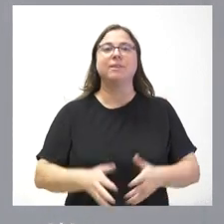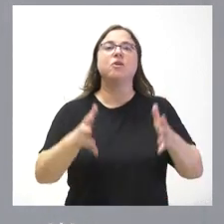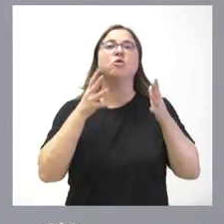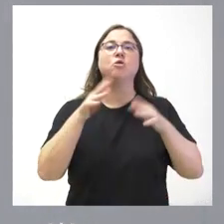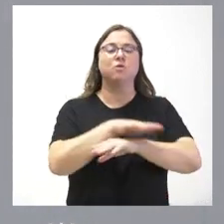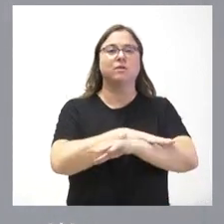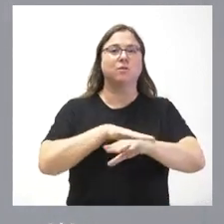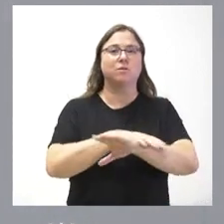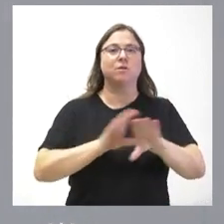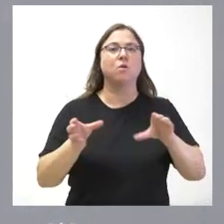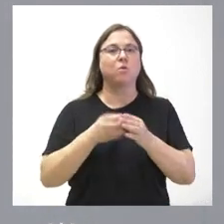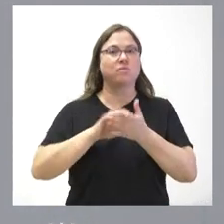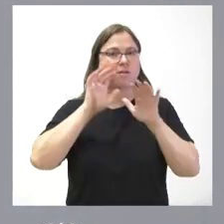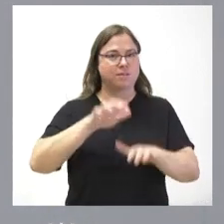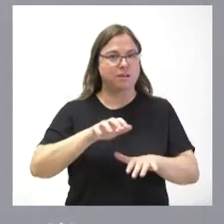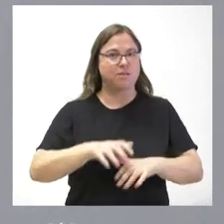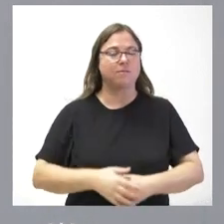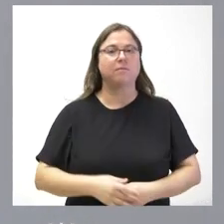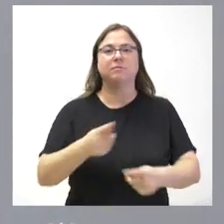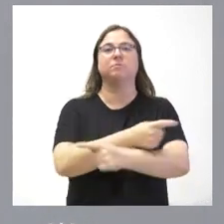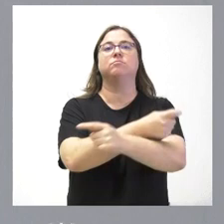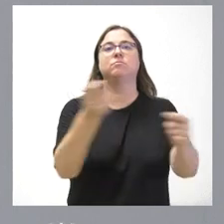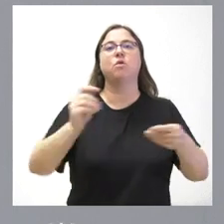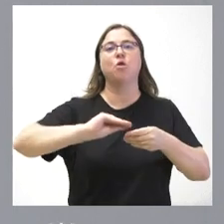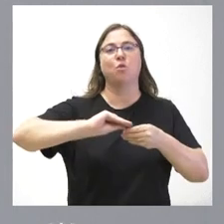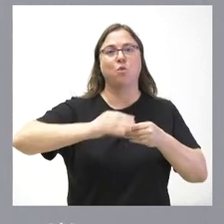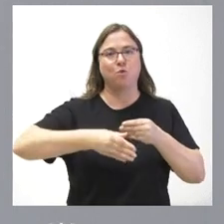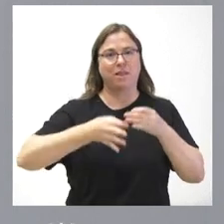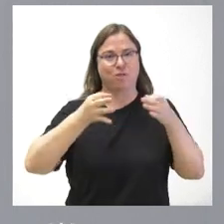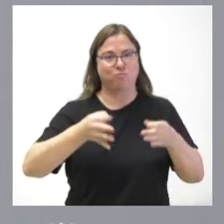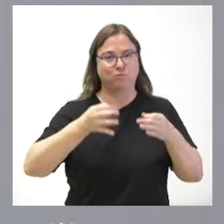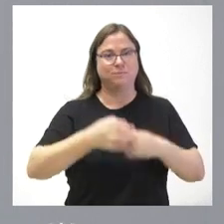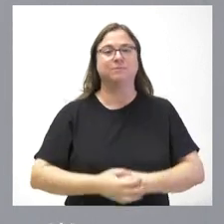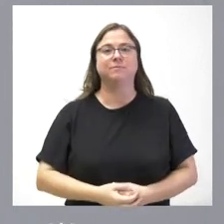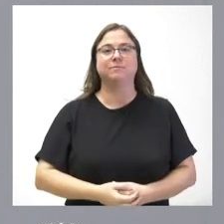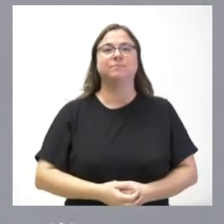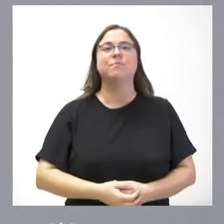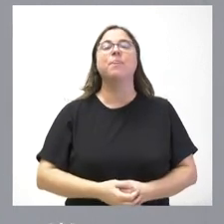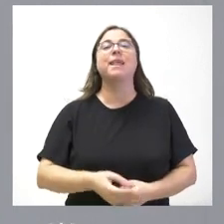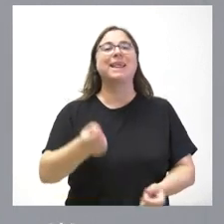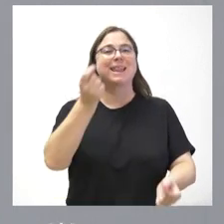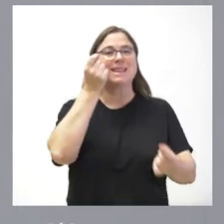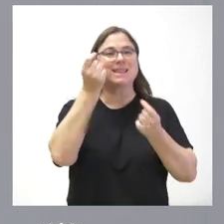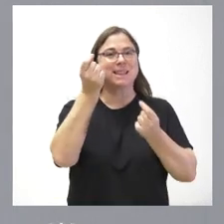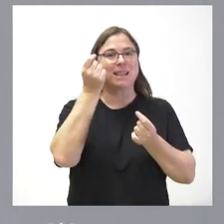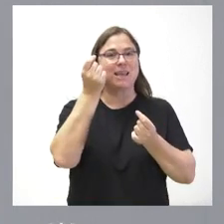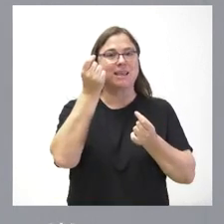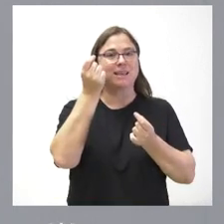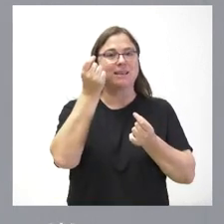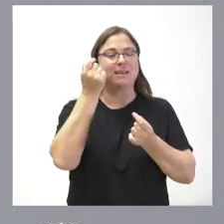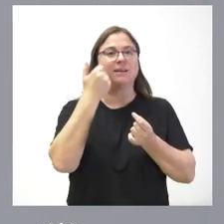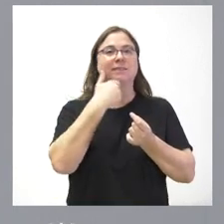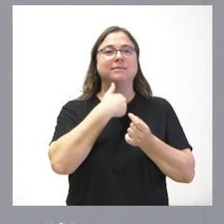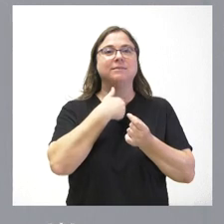la junta de Castilla y león les repartimos la documentación como siempre tienen ustedes el detalle de los mismos y por tanto yo hago una breve